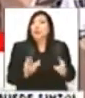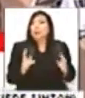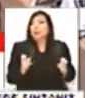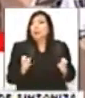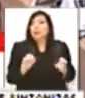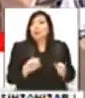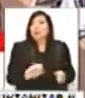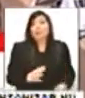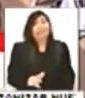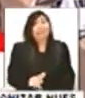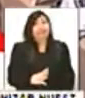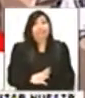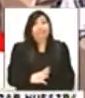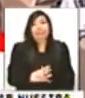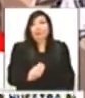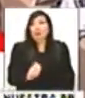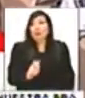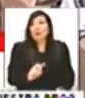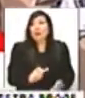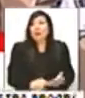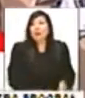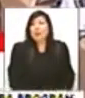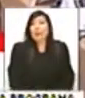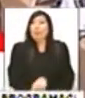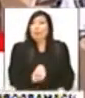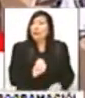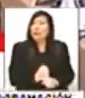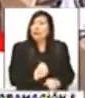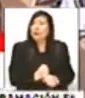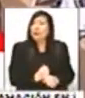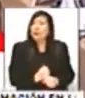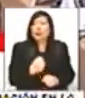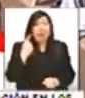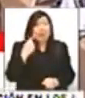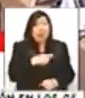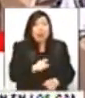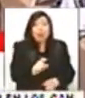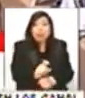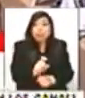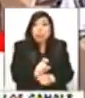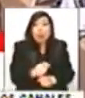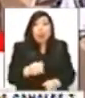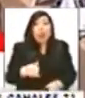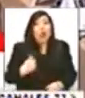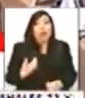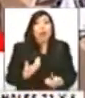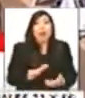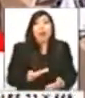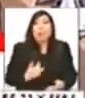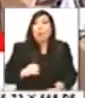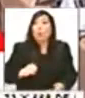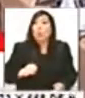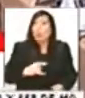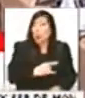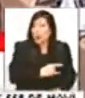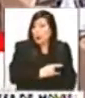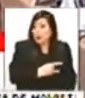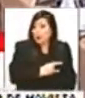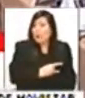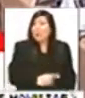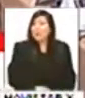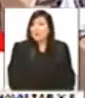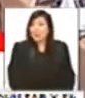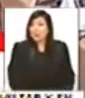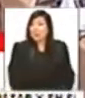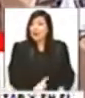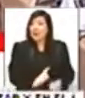tema bien serio, porque se está trabajando sobre la mente de los jóvenes, y hay universidades que están en eso, señor